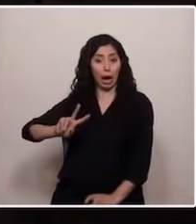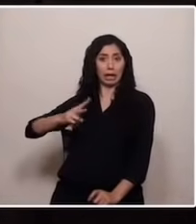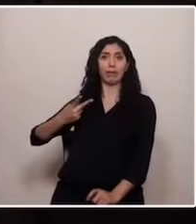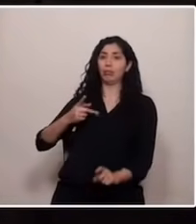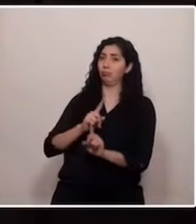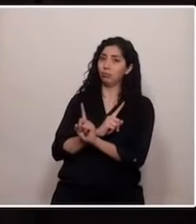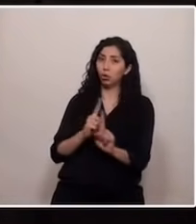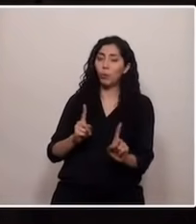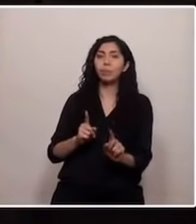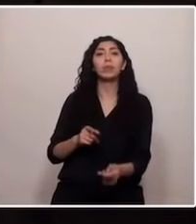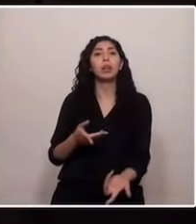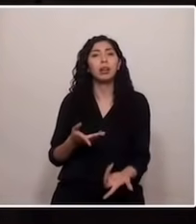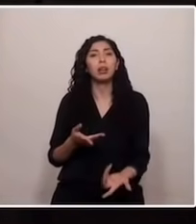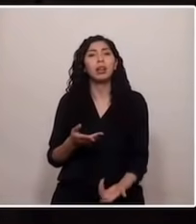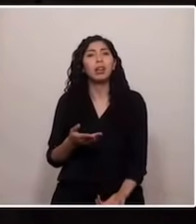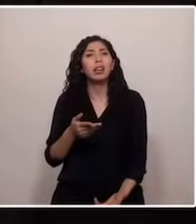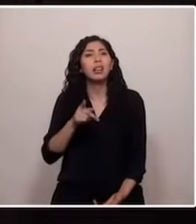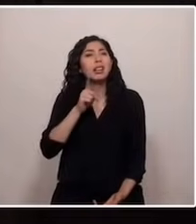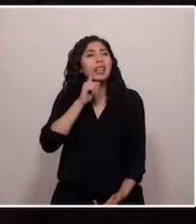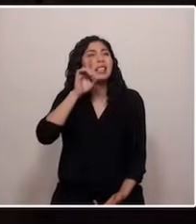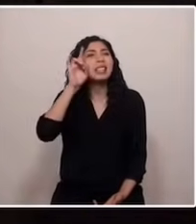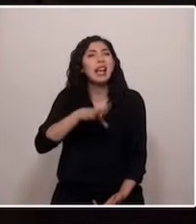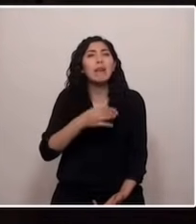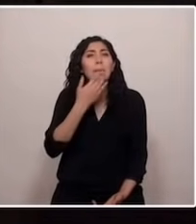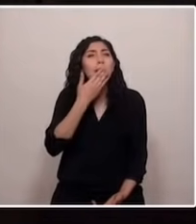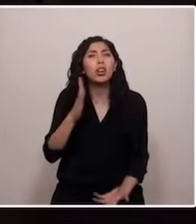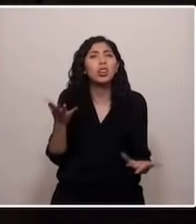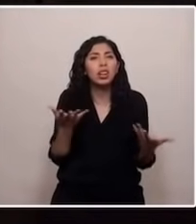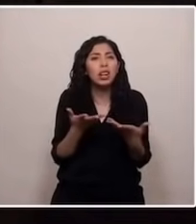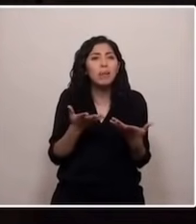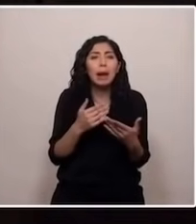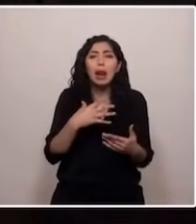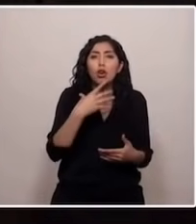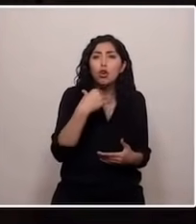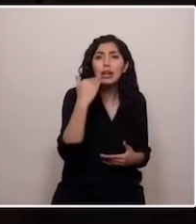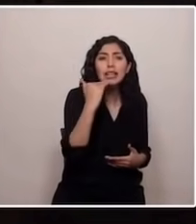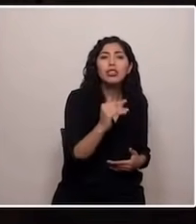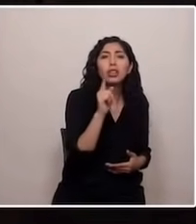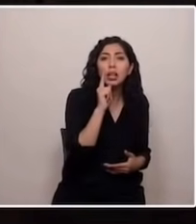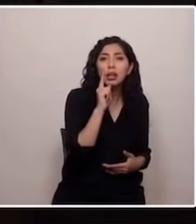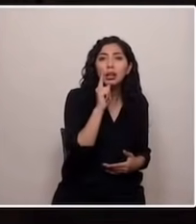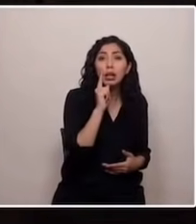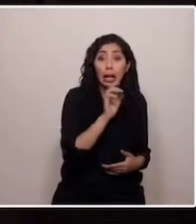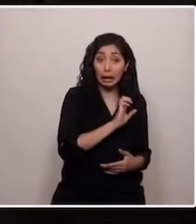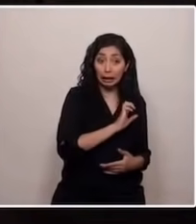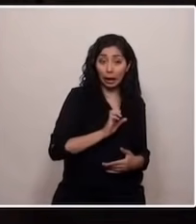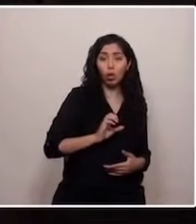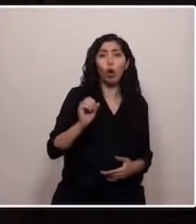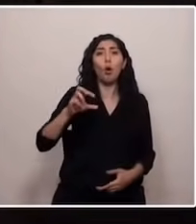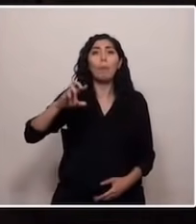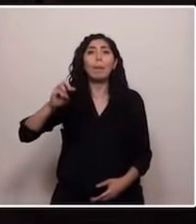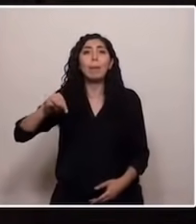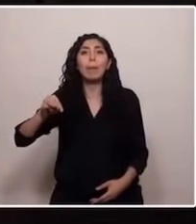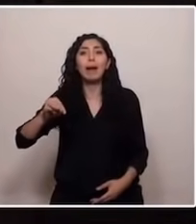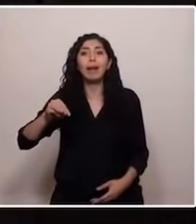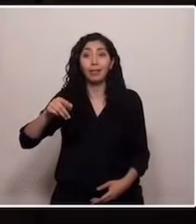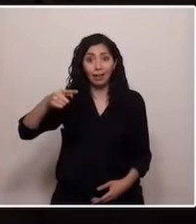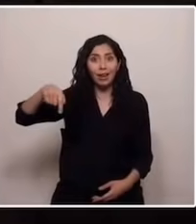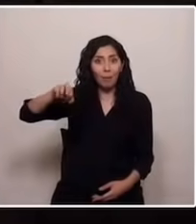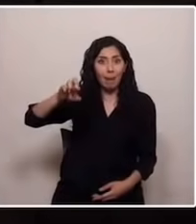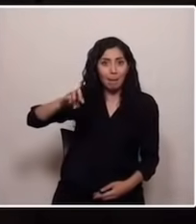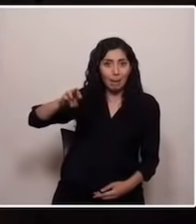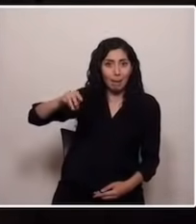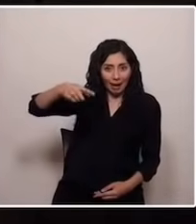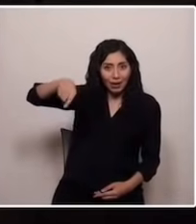mejor que es que es lo mejor para los niños un burócrata estatal o los padres son los padres no el burócrata lo que sabe que es mejor para sus